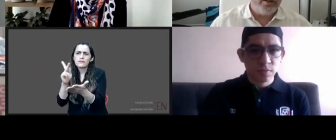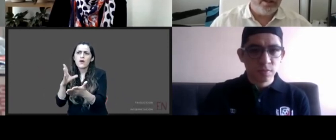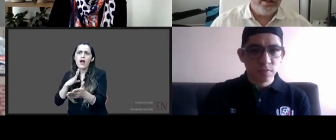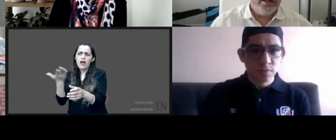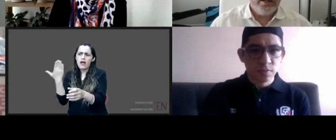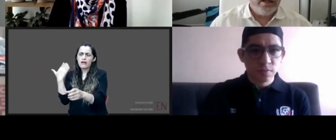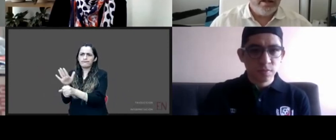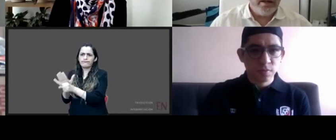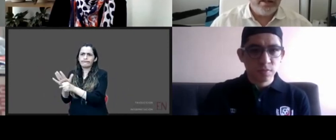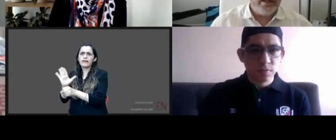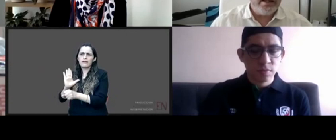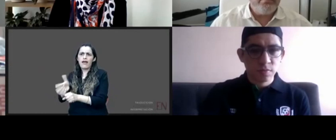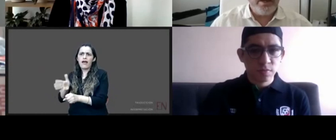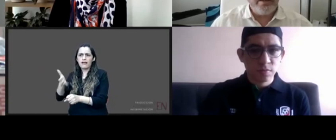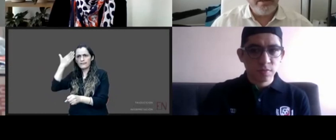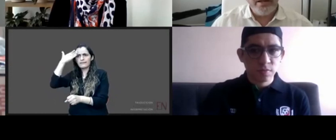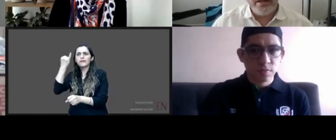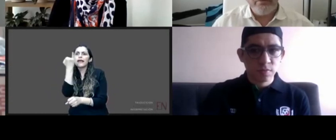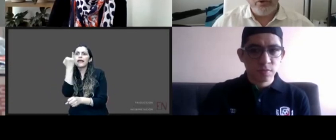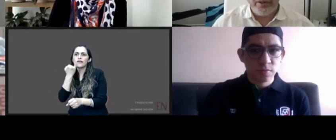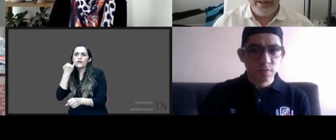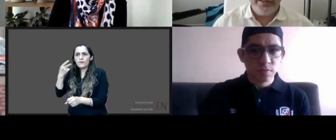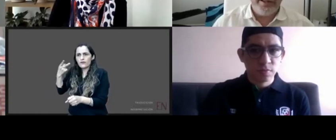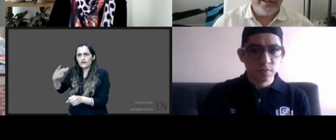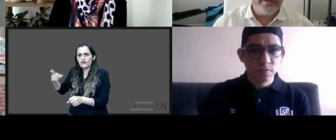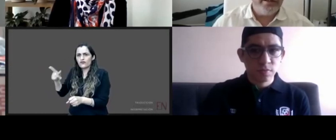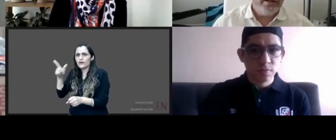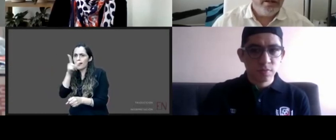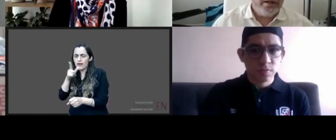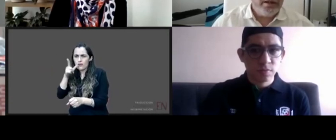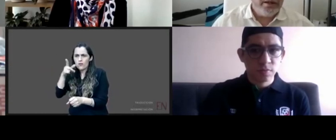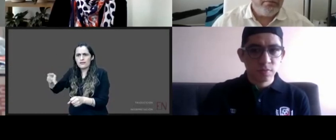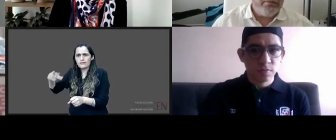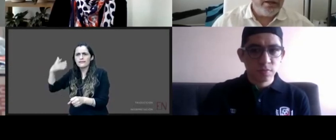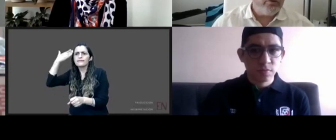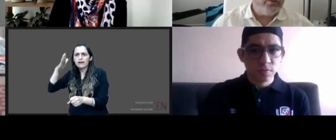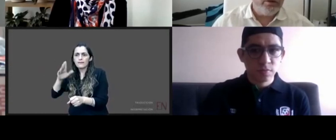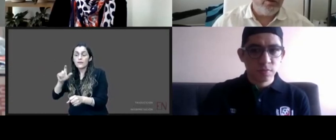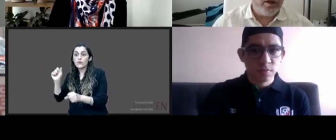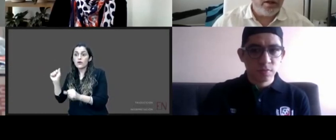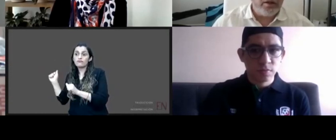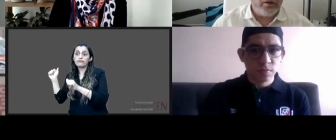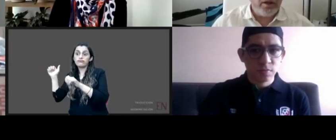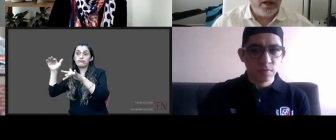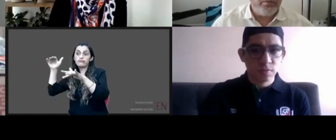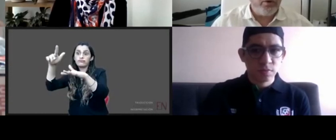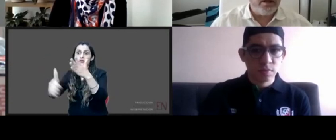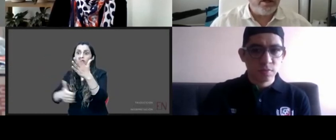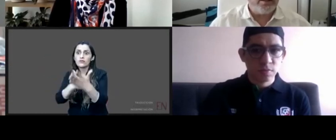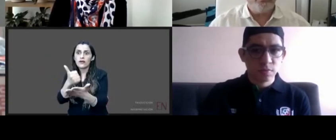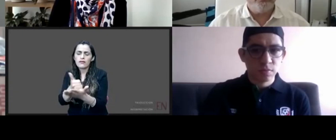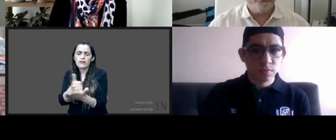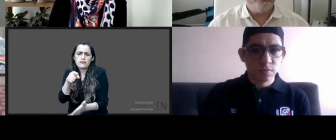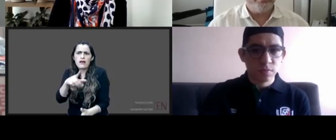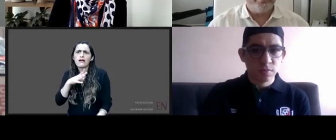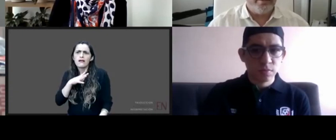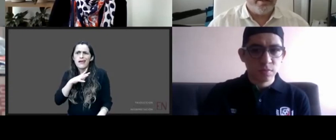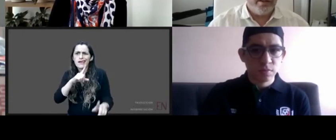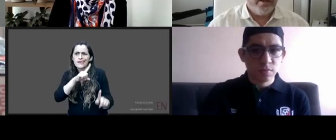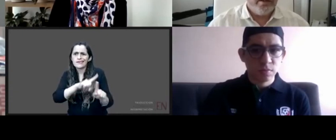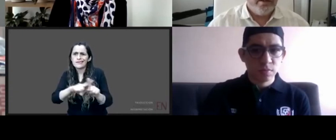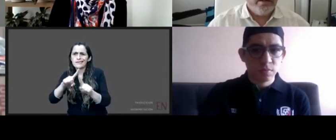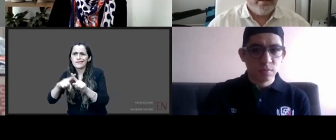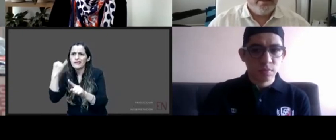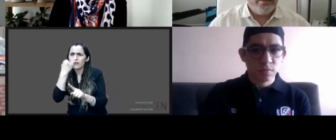esa sociedad, en realidad empieza a fortalecerse más o menos alrededor de la época de la Revolución